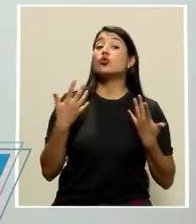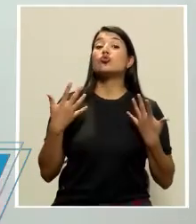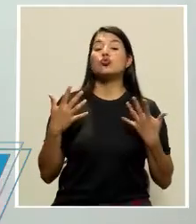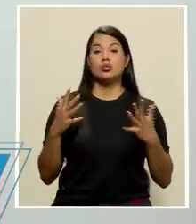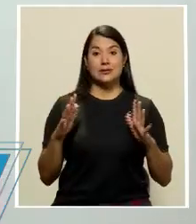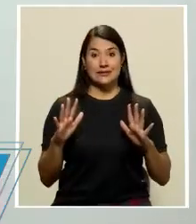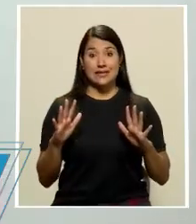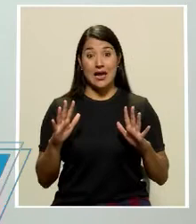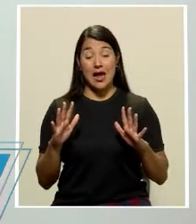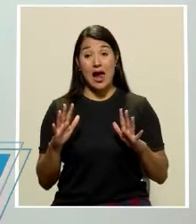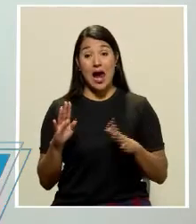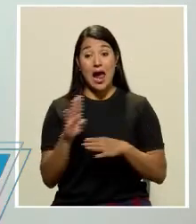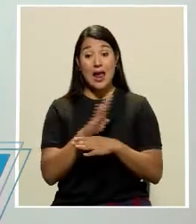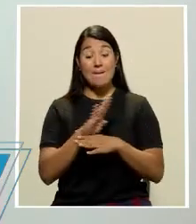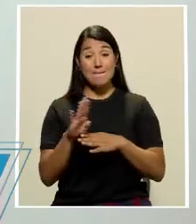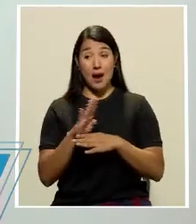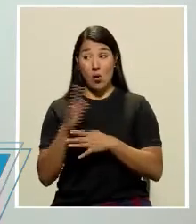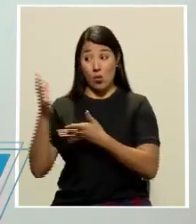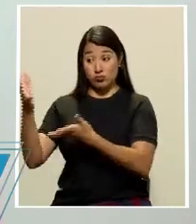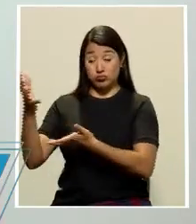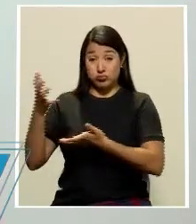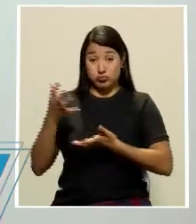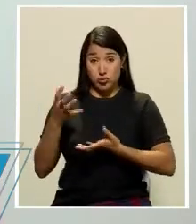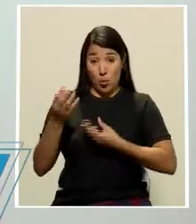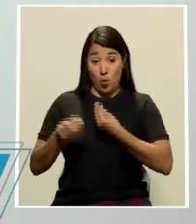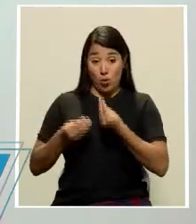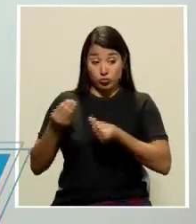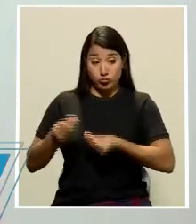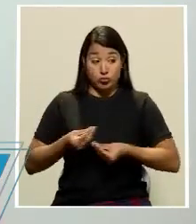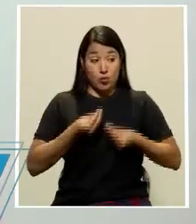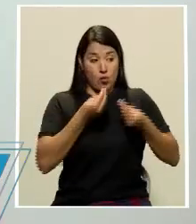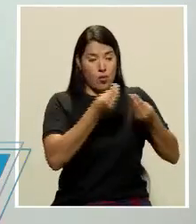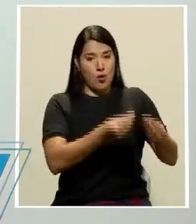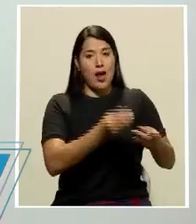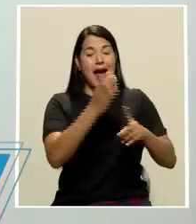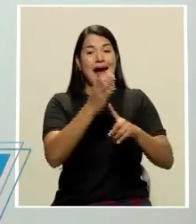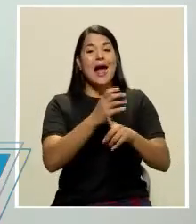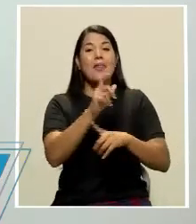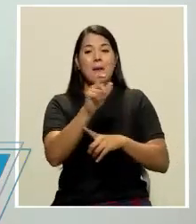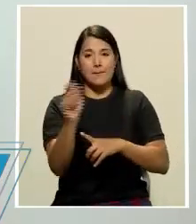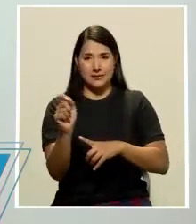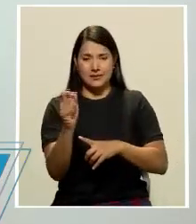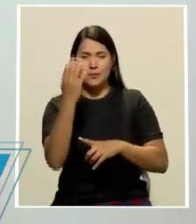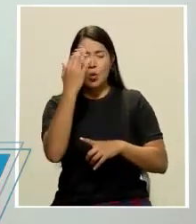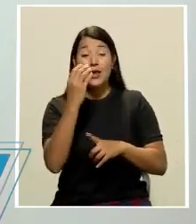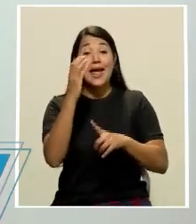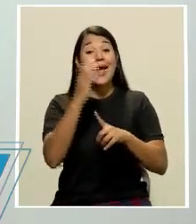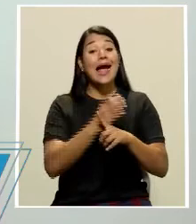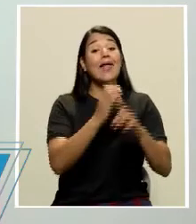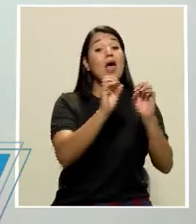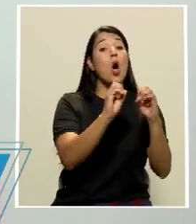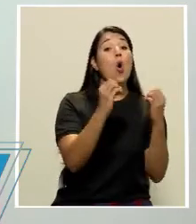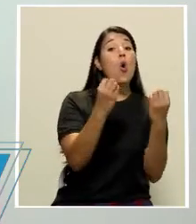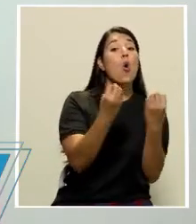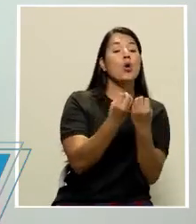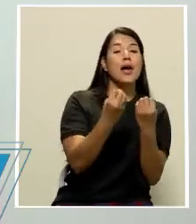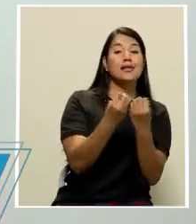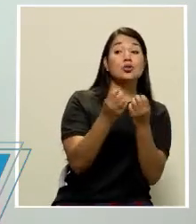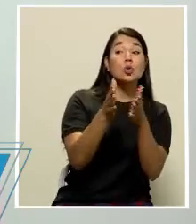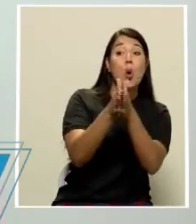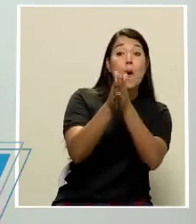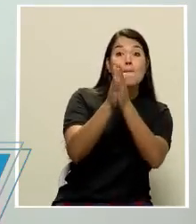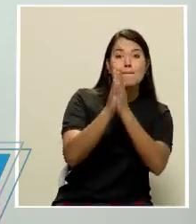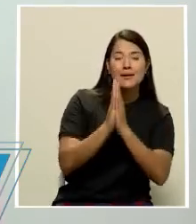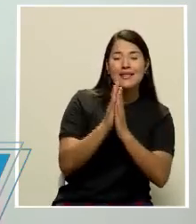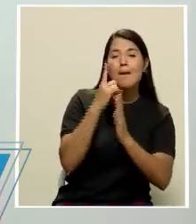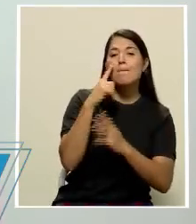hablando que el banco distribuye cada mes, porque cada organización hace un pedido de lo que necesita en